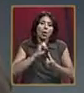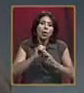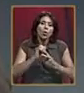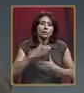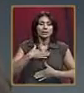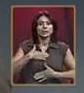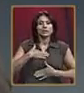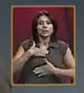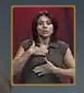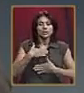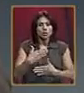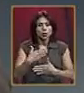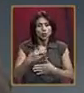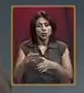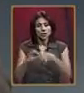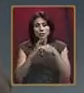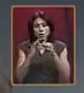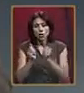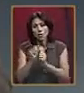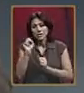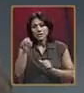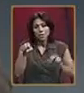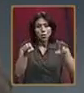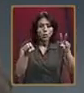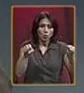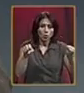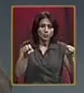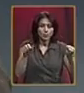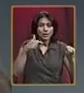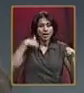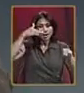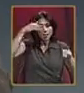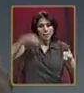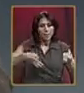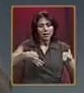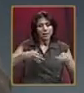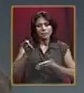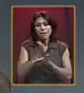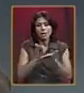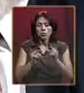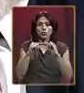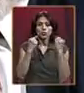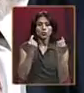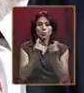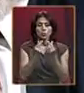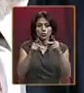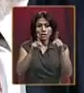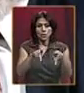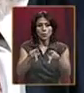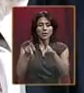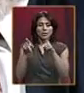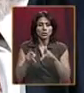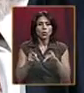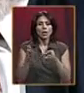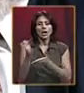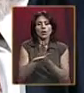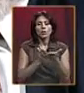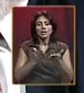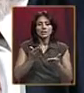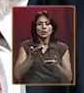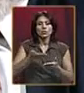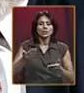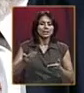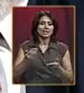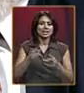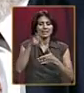en torno al sí o al no. A mí me parece que en algunos sectores de la población hay aspectos estrictamente pragmáticos, o